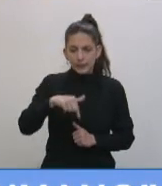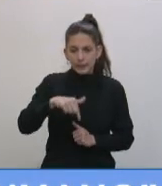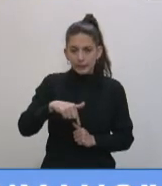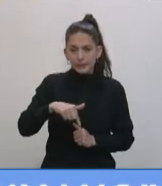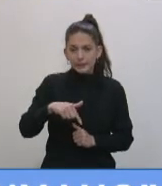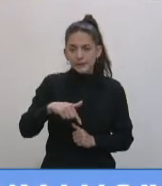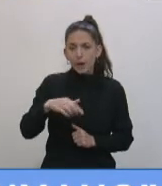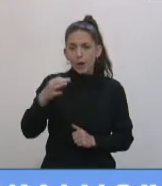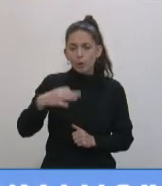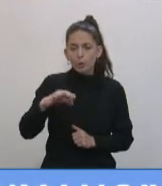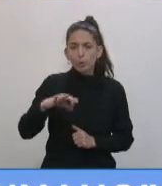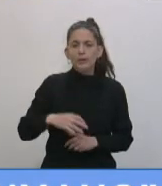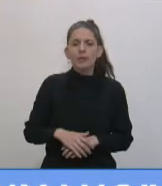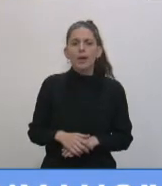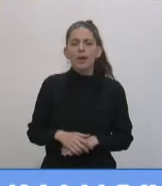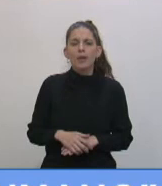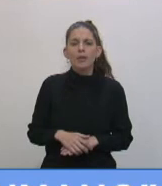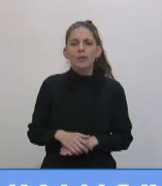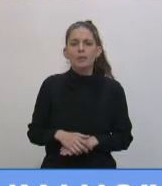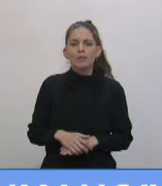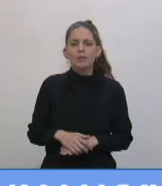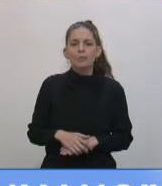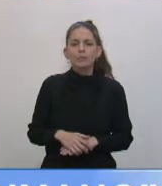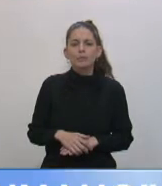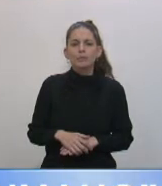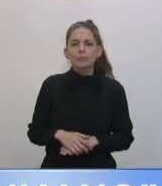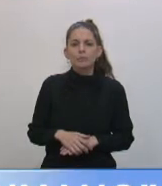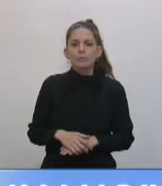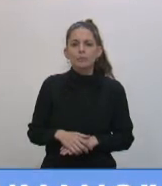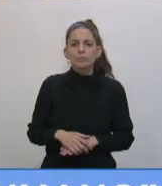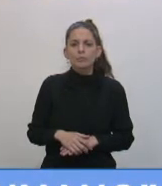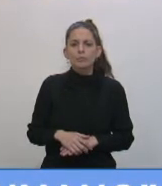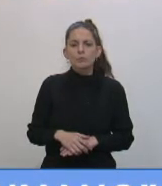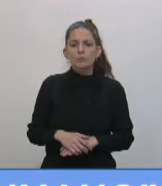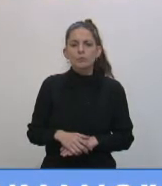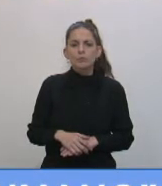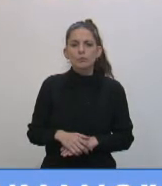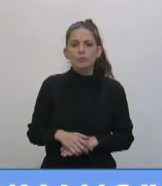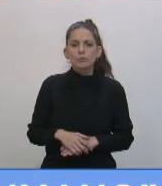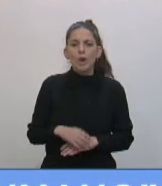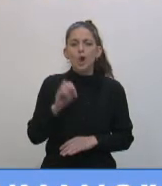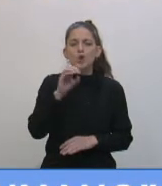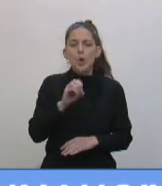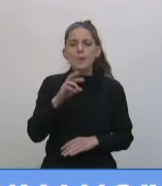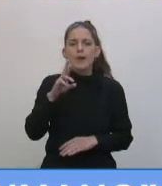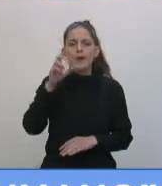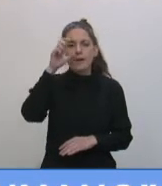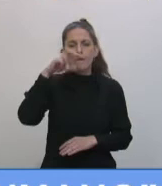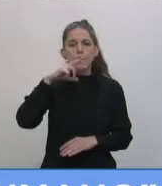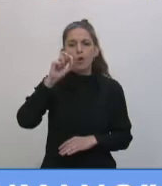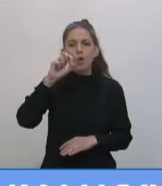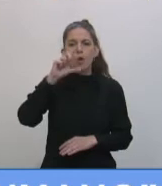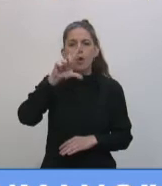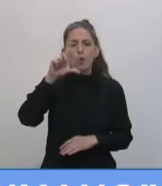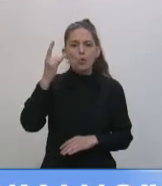golpe militar se llamó la Revolución, tuvo el nombre de Revolución también, como otras